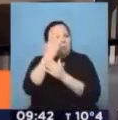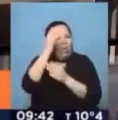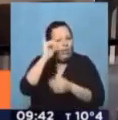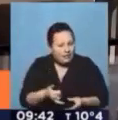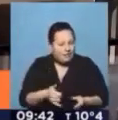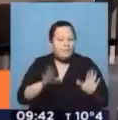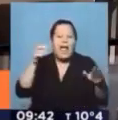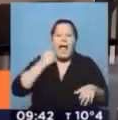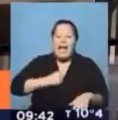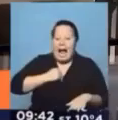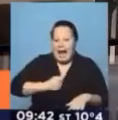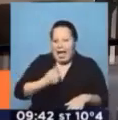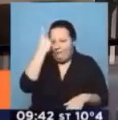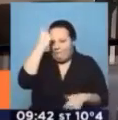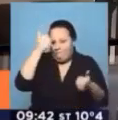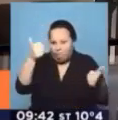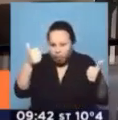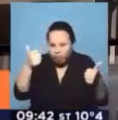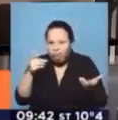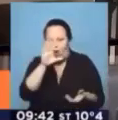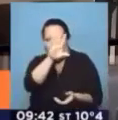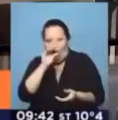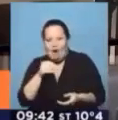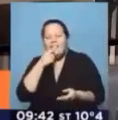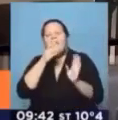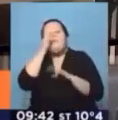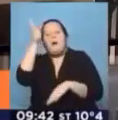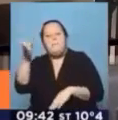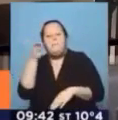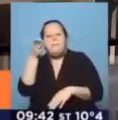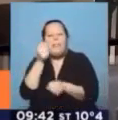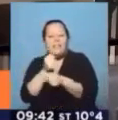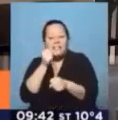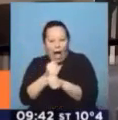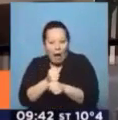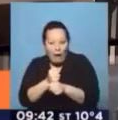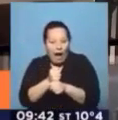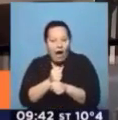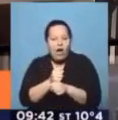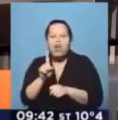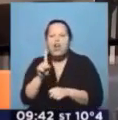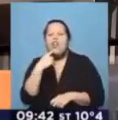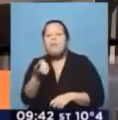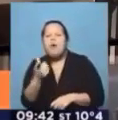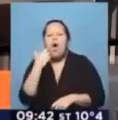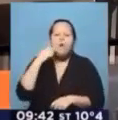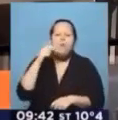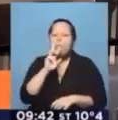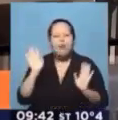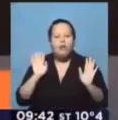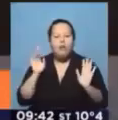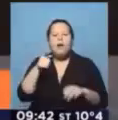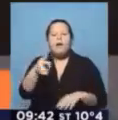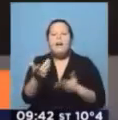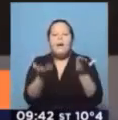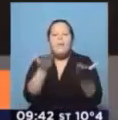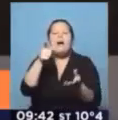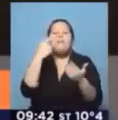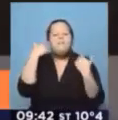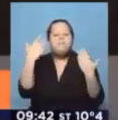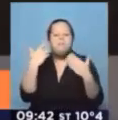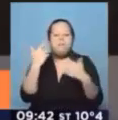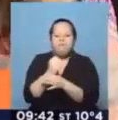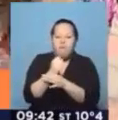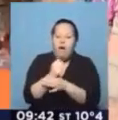natural. Bueno, Canadá es un caso óptimo, más cuando uno va, por ejemplo, a pedir trabajo, no se pregunta el sexo, porque a vos te evalúan por